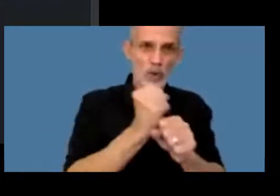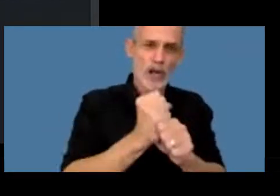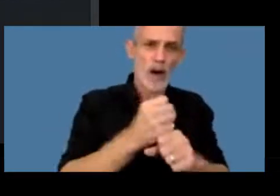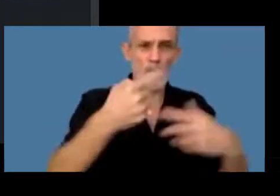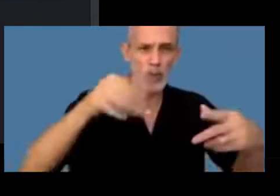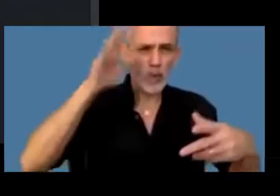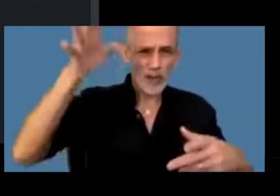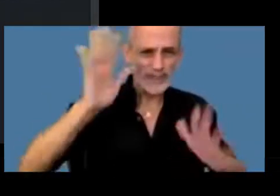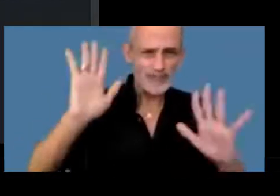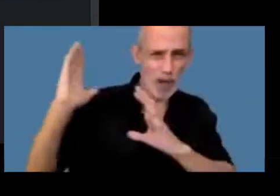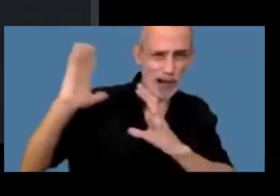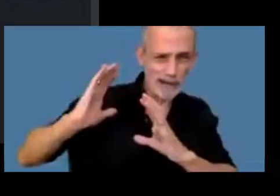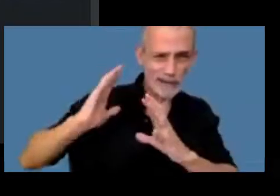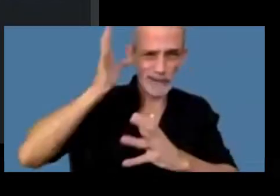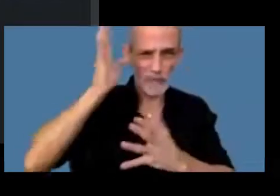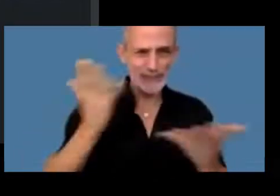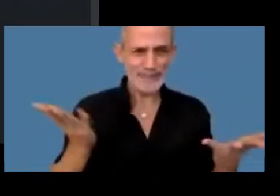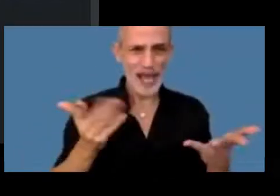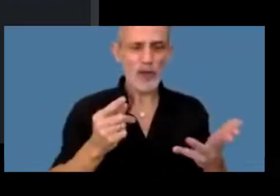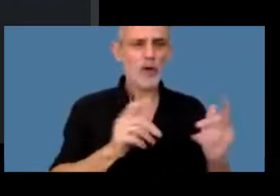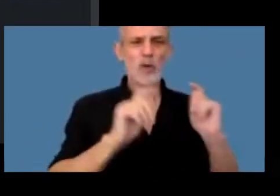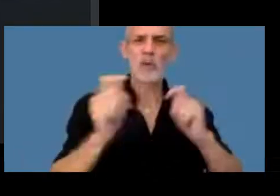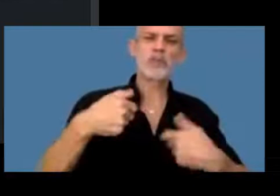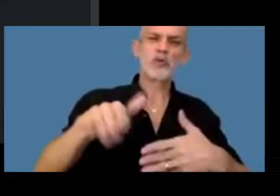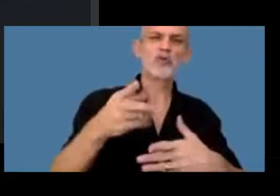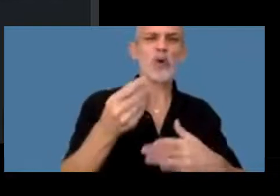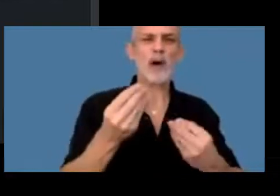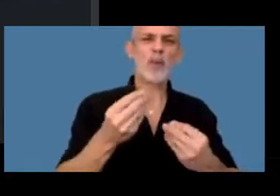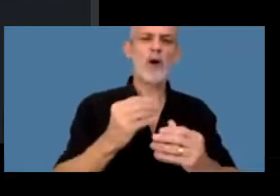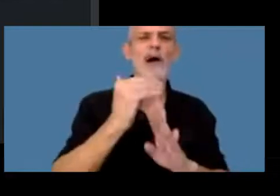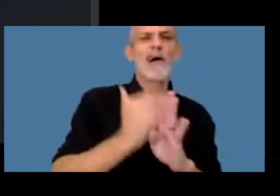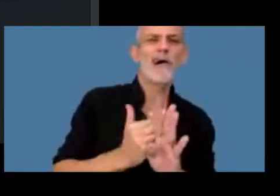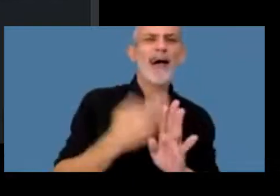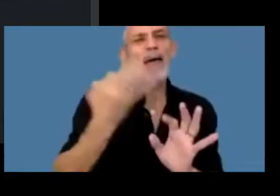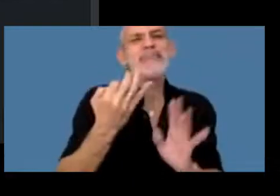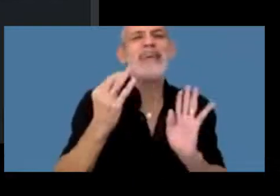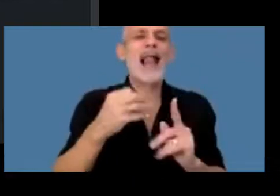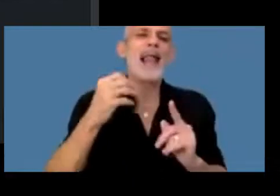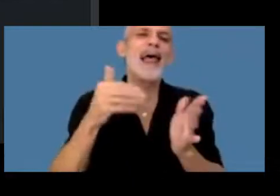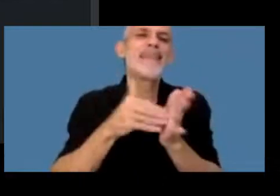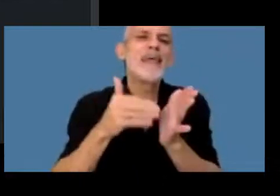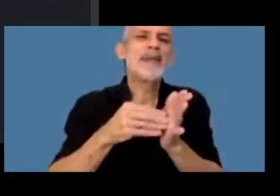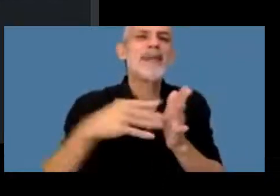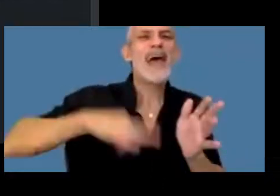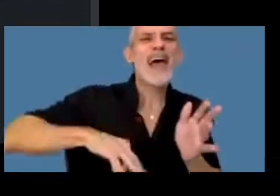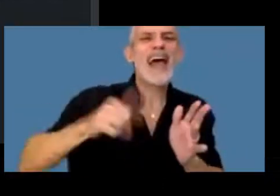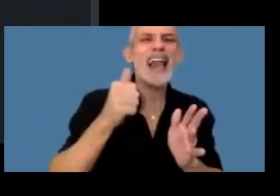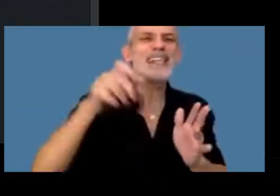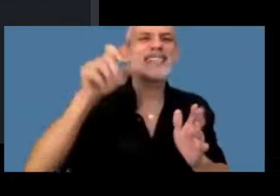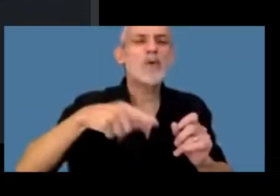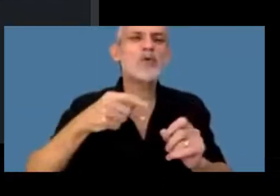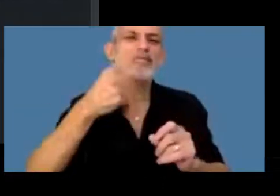¿no? Le subdelegue la determinación de una deducción especial en función de la ganancia bruta de los sueldos de 150.000